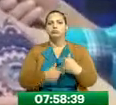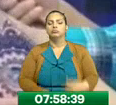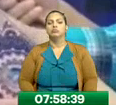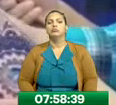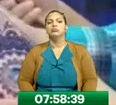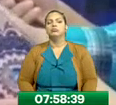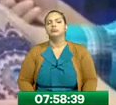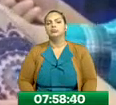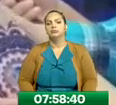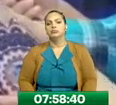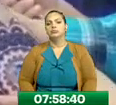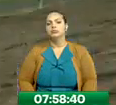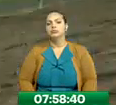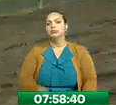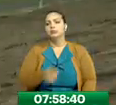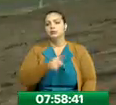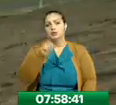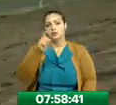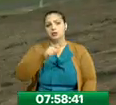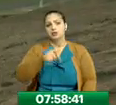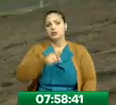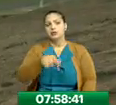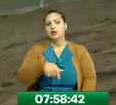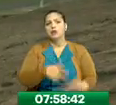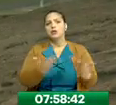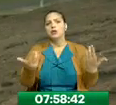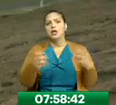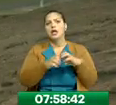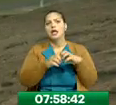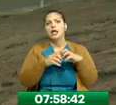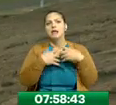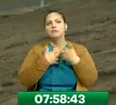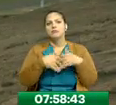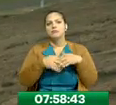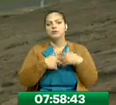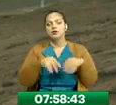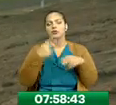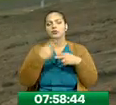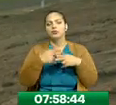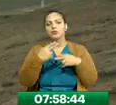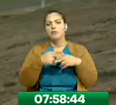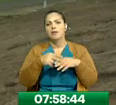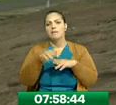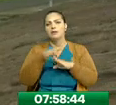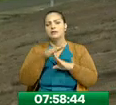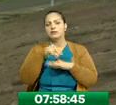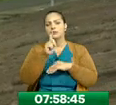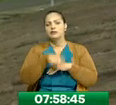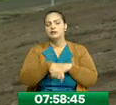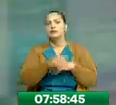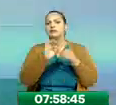debe solucionar el problema. Con cámaras de Eduardo García desde la provincia de Manabí, informó Wendy Delgado.